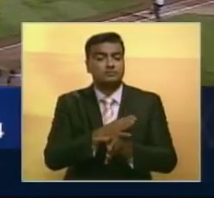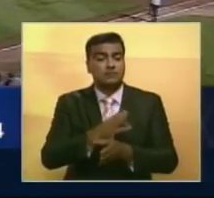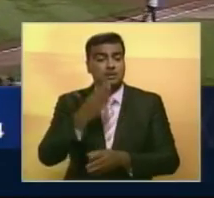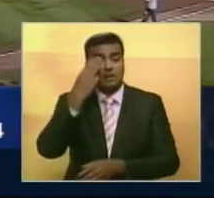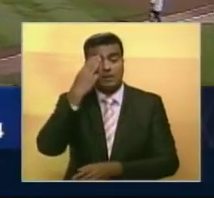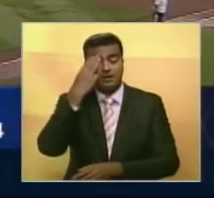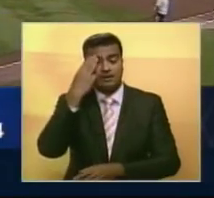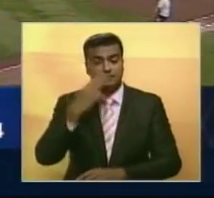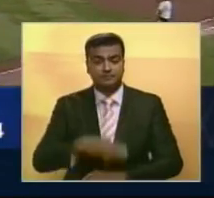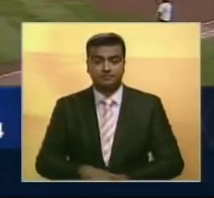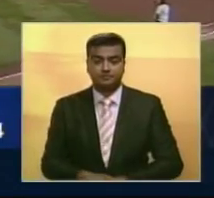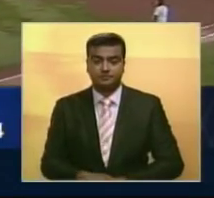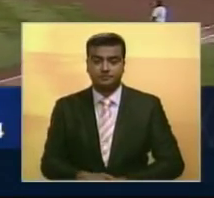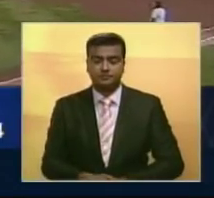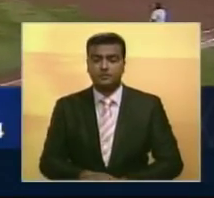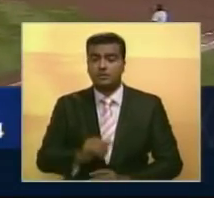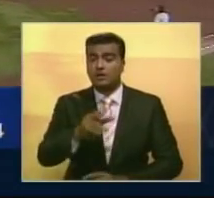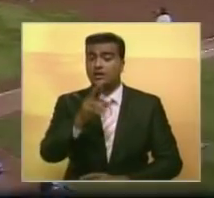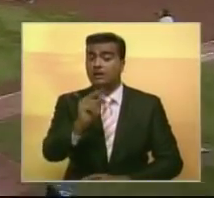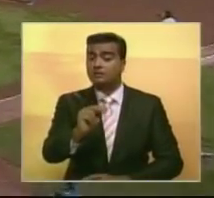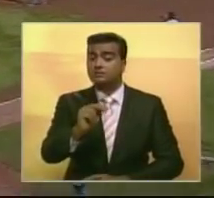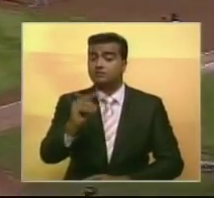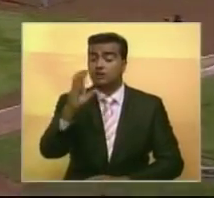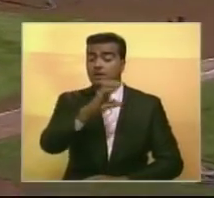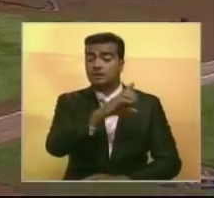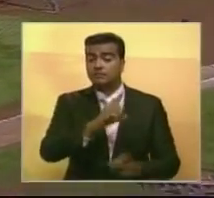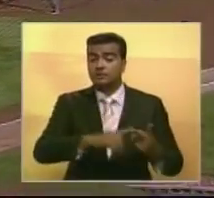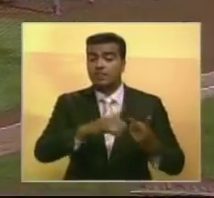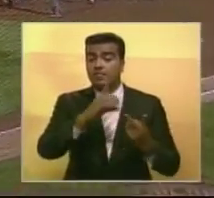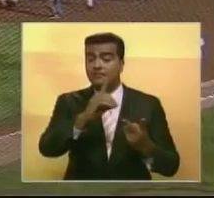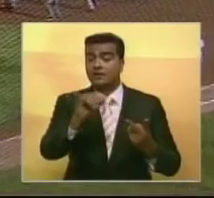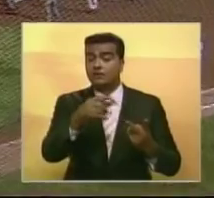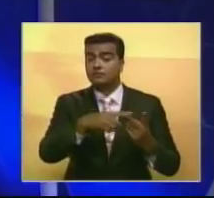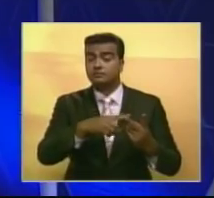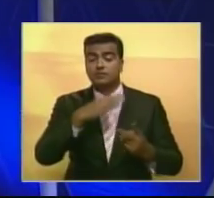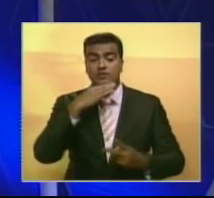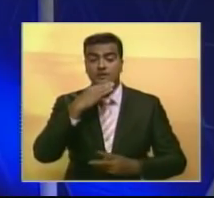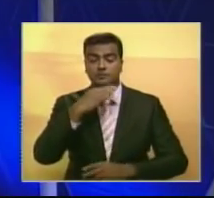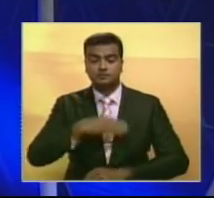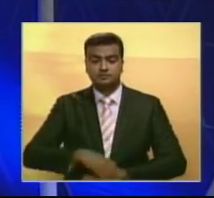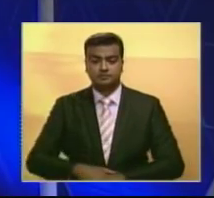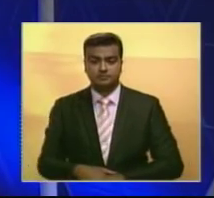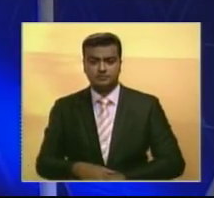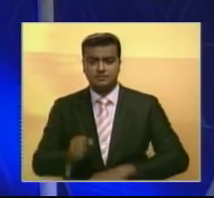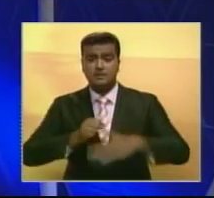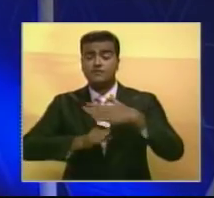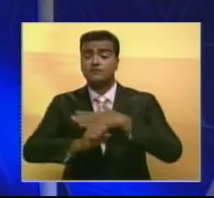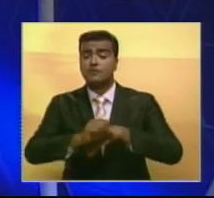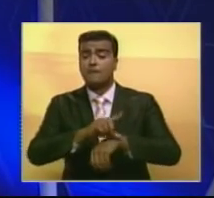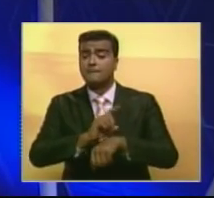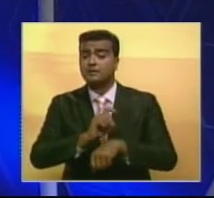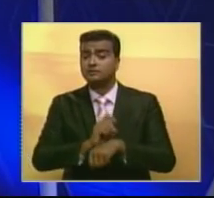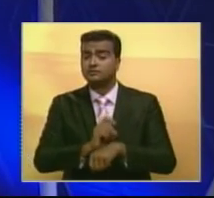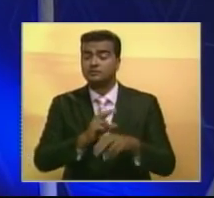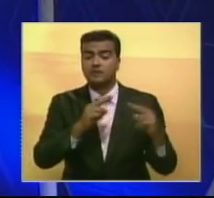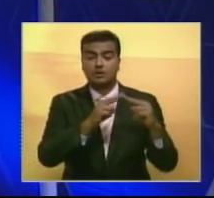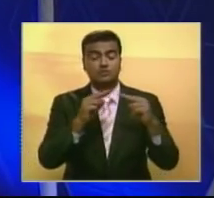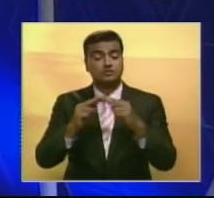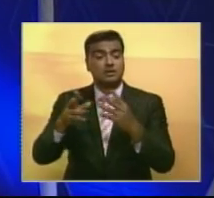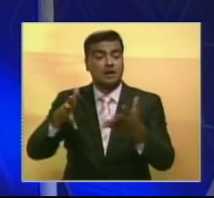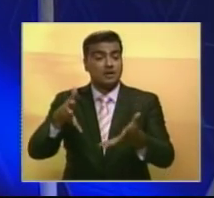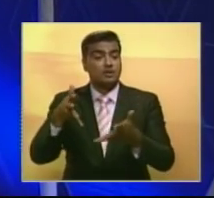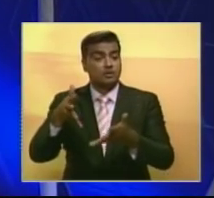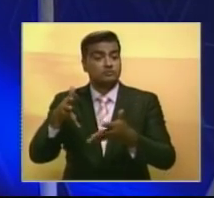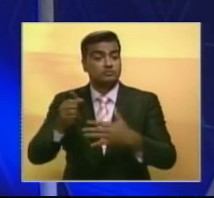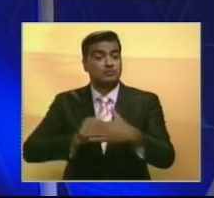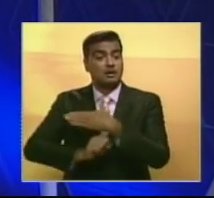semifinal. Joan Ernegrín abrirá por Caribes y David Herbert por Bravos. Seguimos con fútbol porque en minutos se conocerá el ganador del premio FIFA